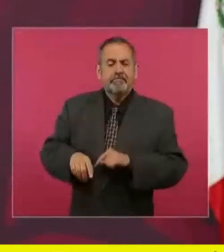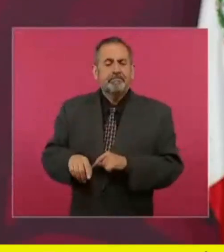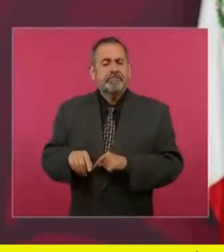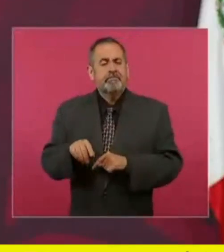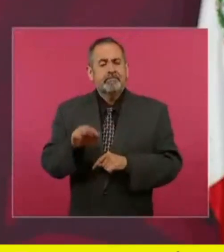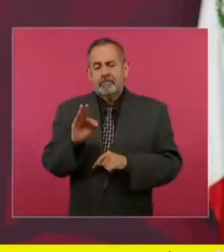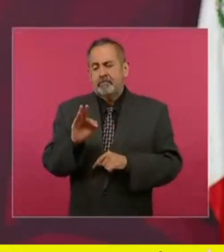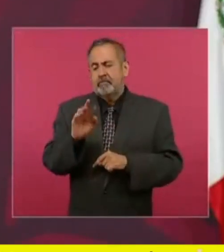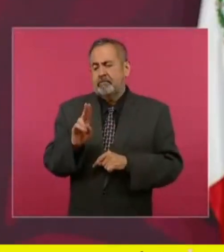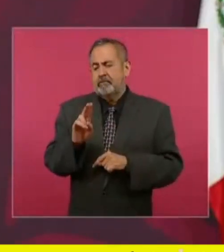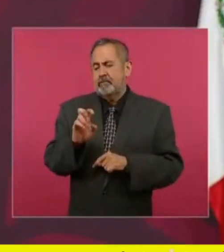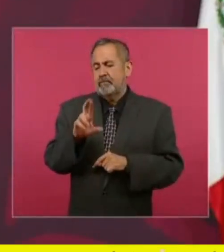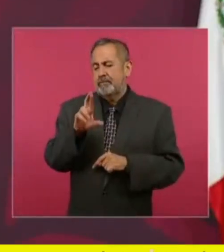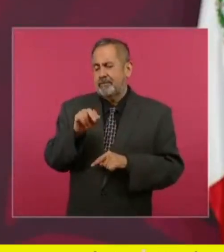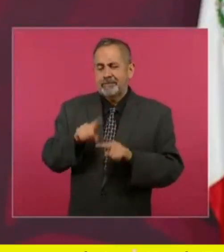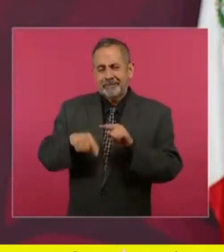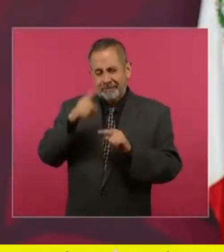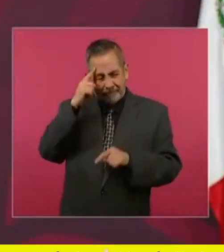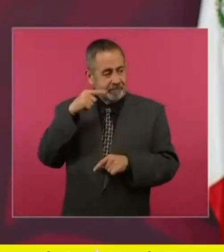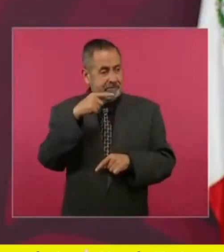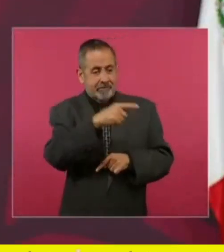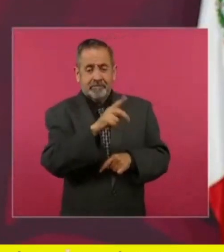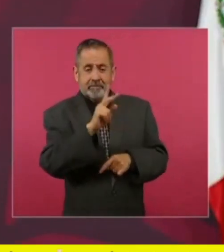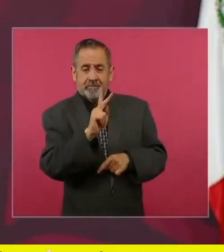judicial se prestó